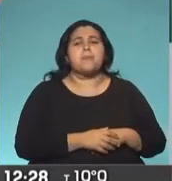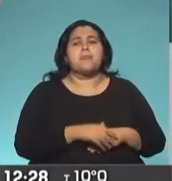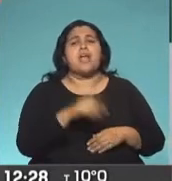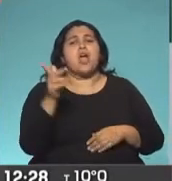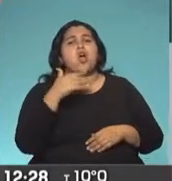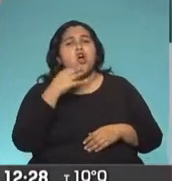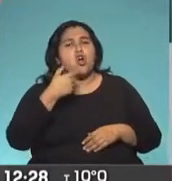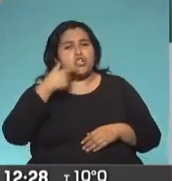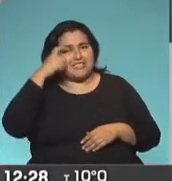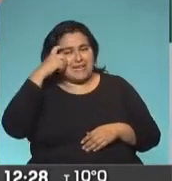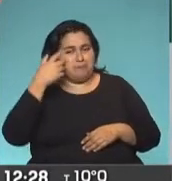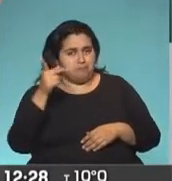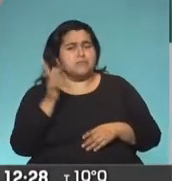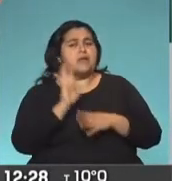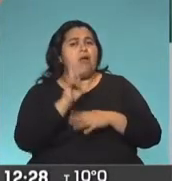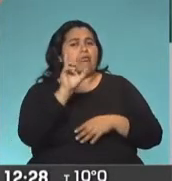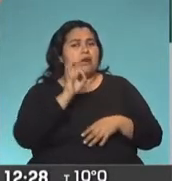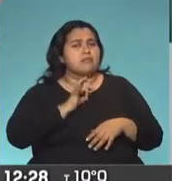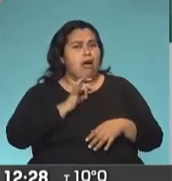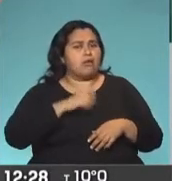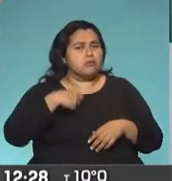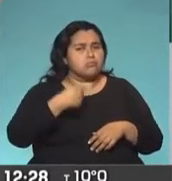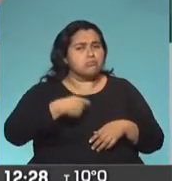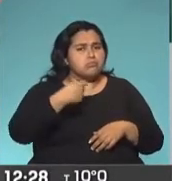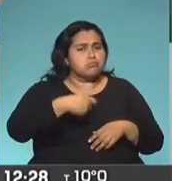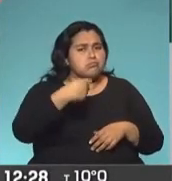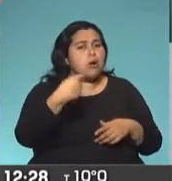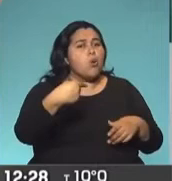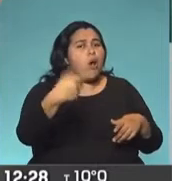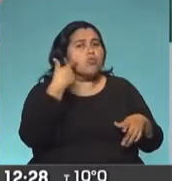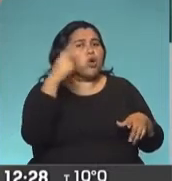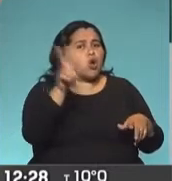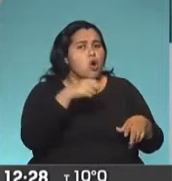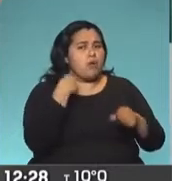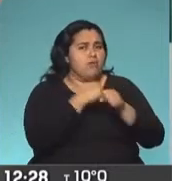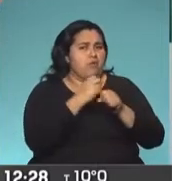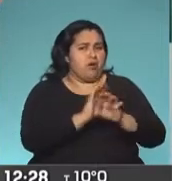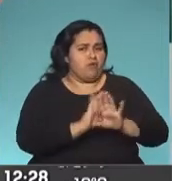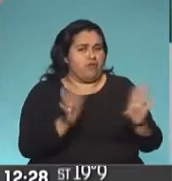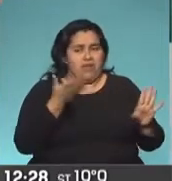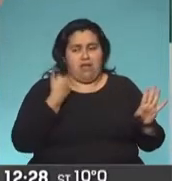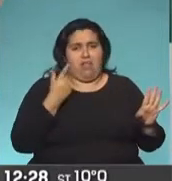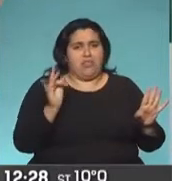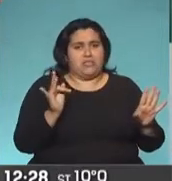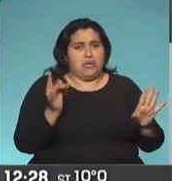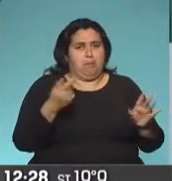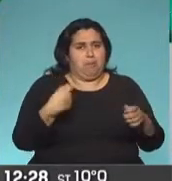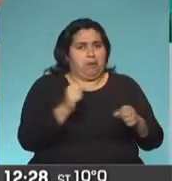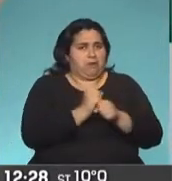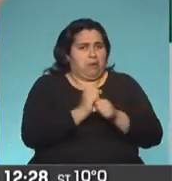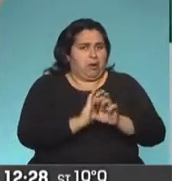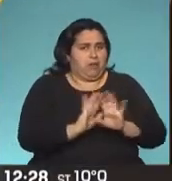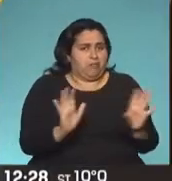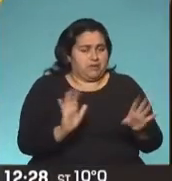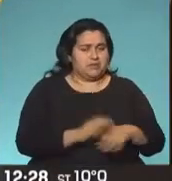30 años que viene aportando por actividad insalubre quiere saber cuándo saldrá el cobro porque dejó de trabajar en diciembre del año pasado bueno en